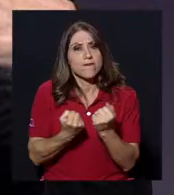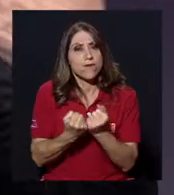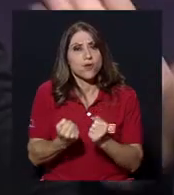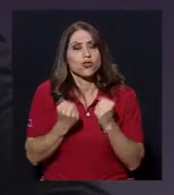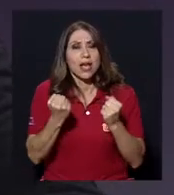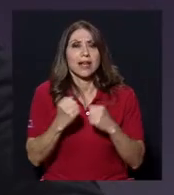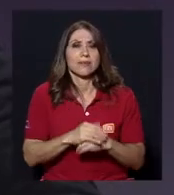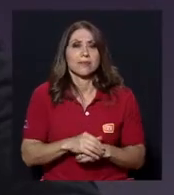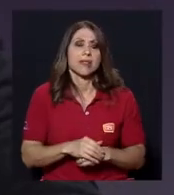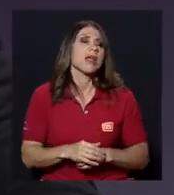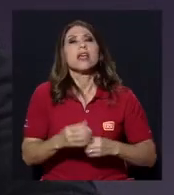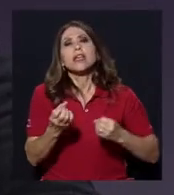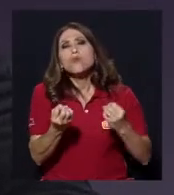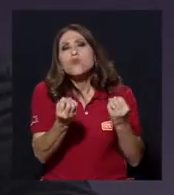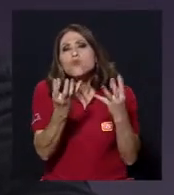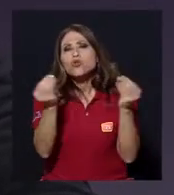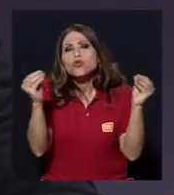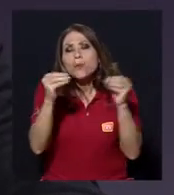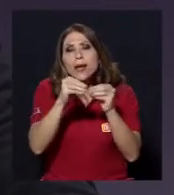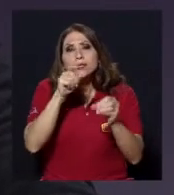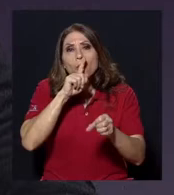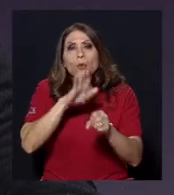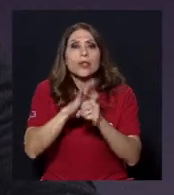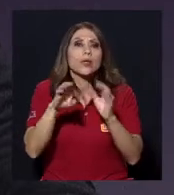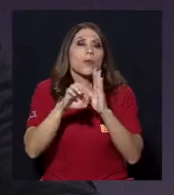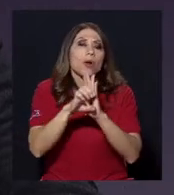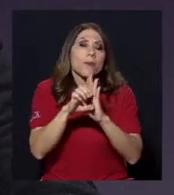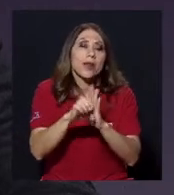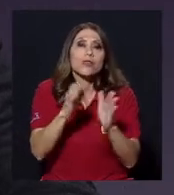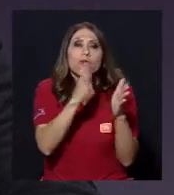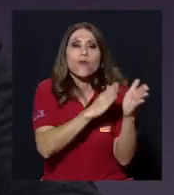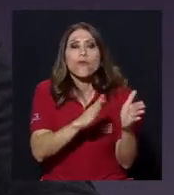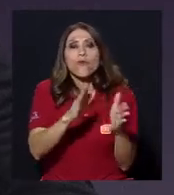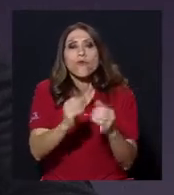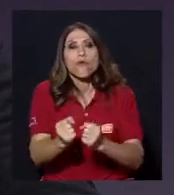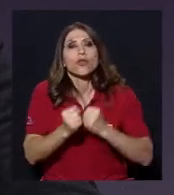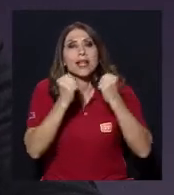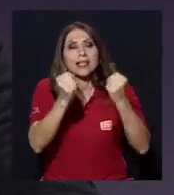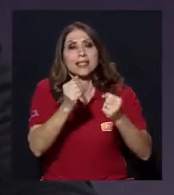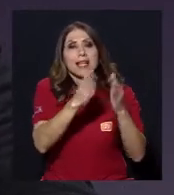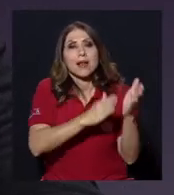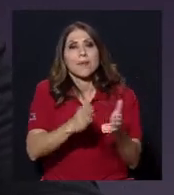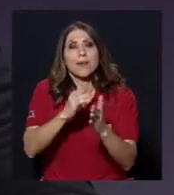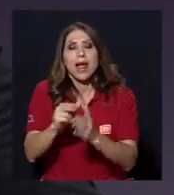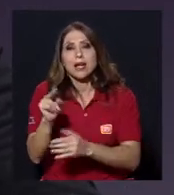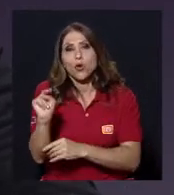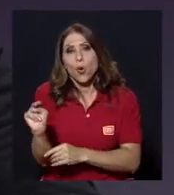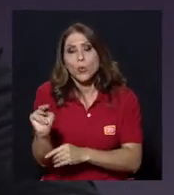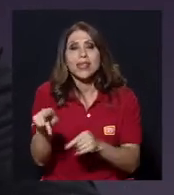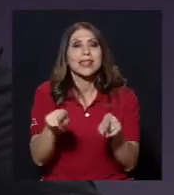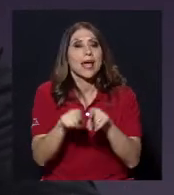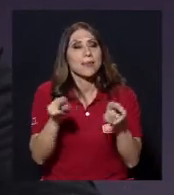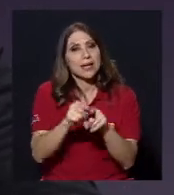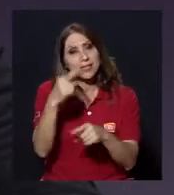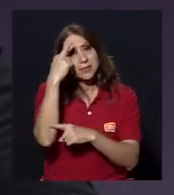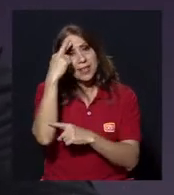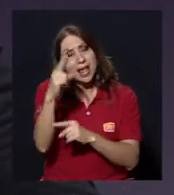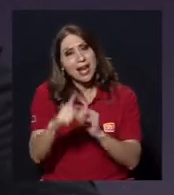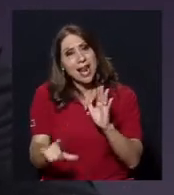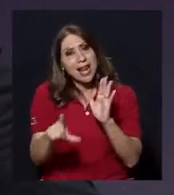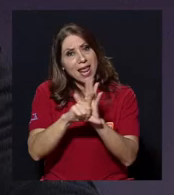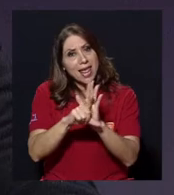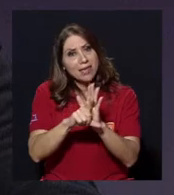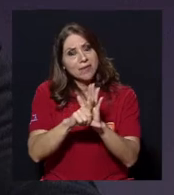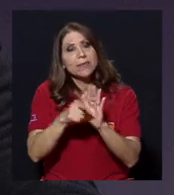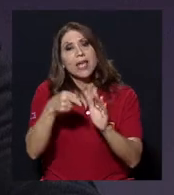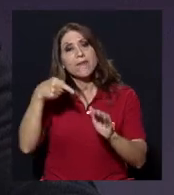reforzar. Y hay compromisos en muchísimas más líneas, ¿verdad?, como fortalecer el Plan OVI, realmente respetar la legislación existente en